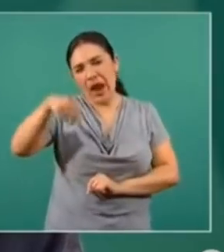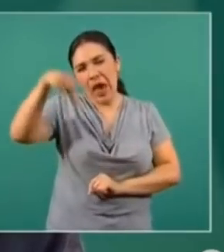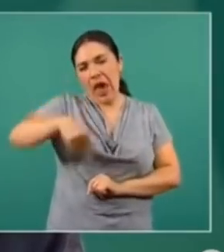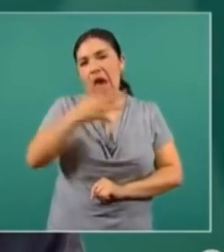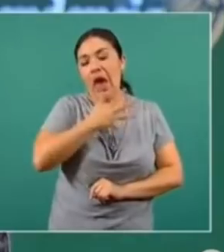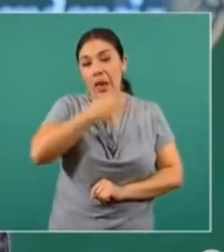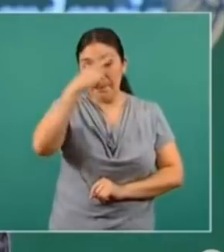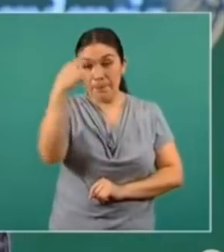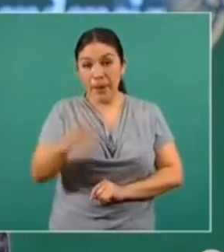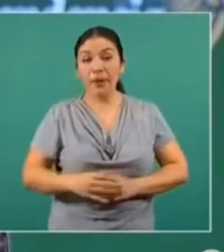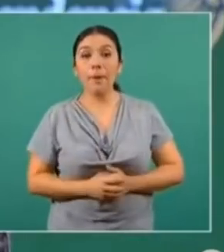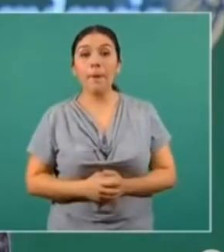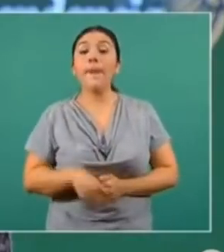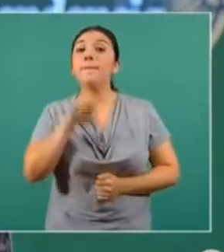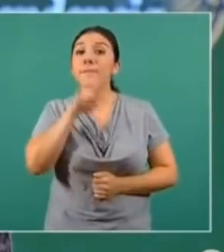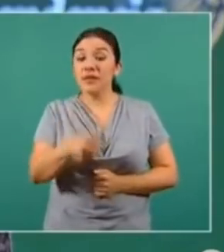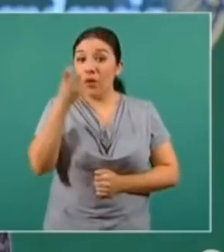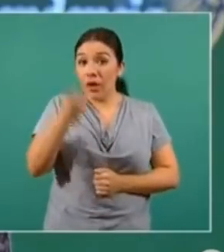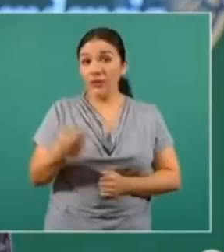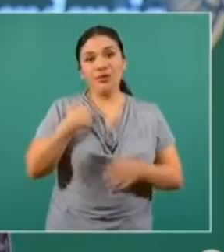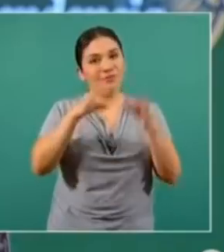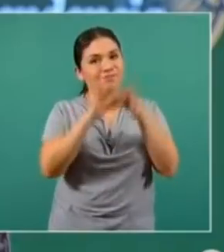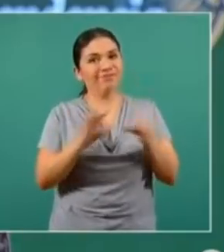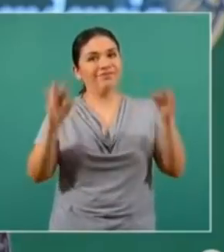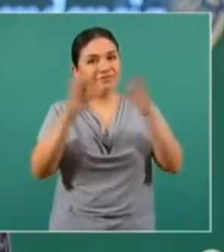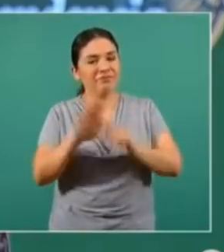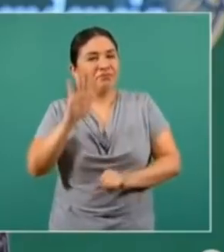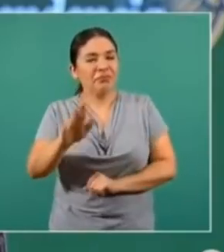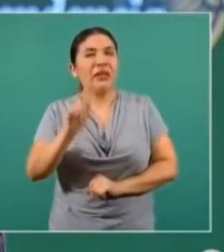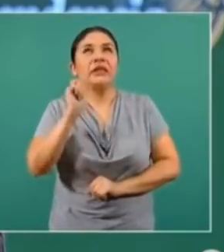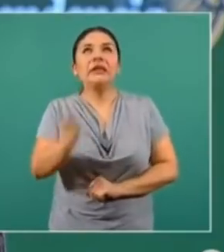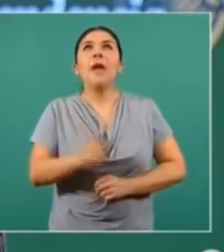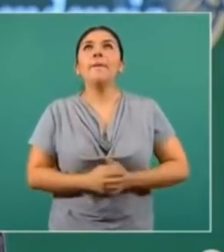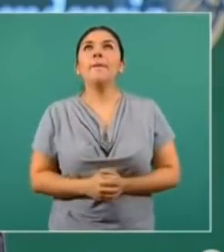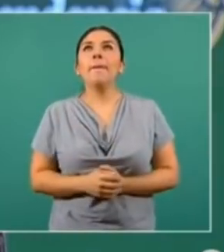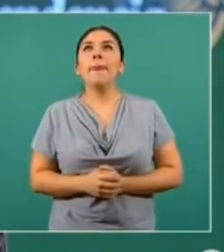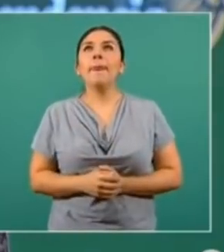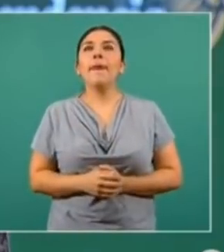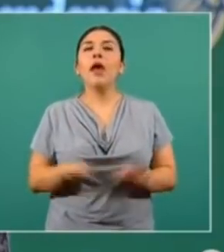existentes en México. Aquí también quiero señalar algo que no es